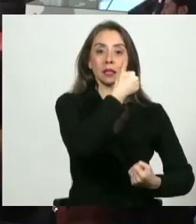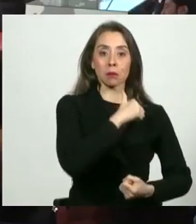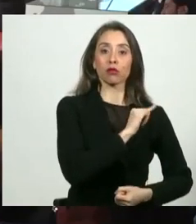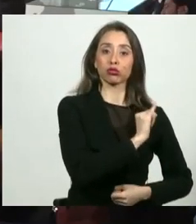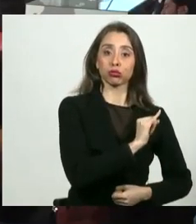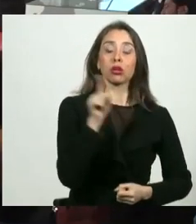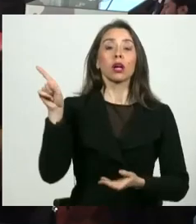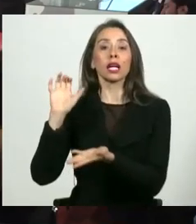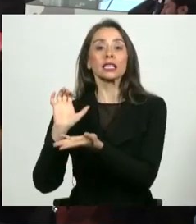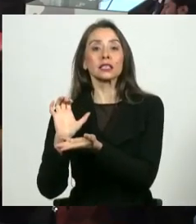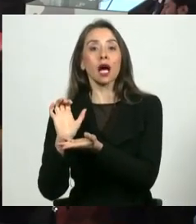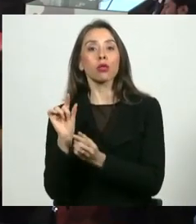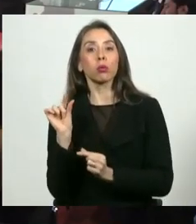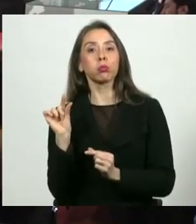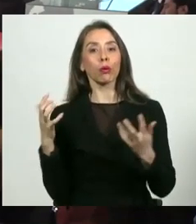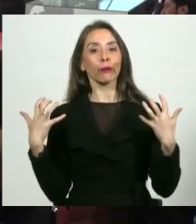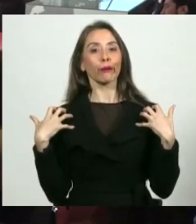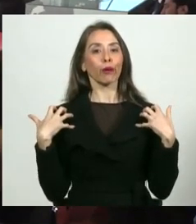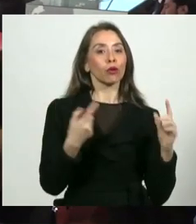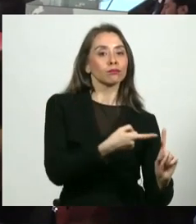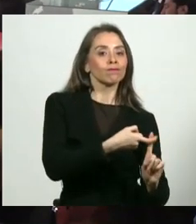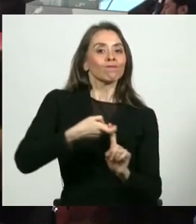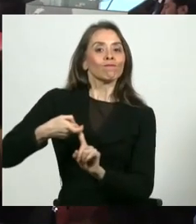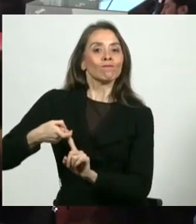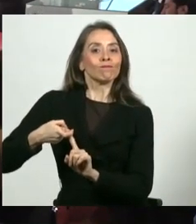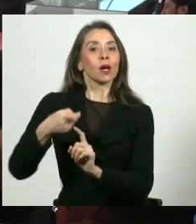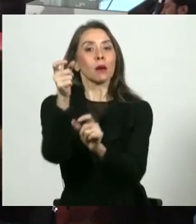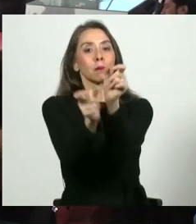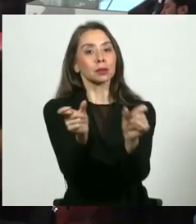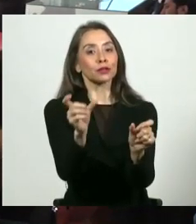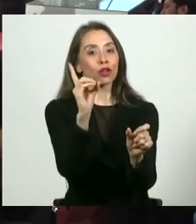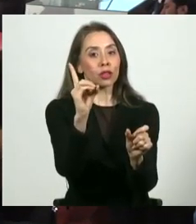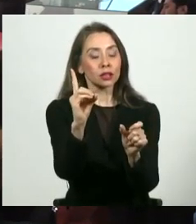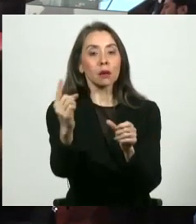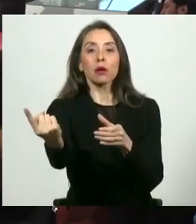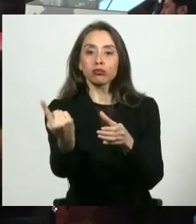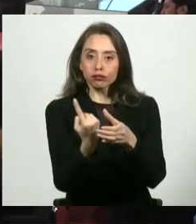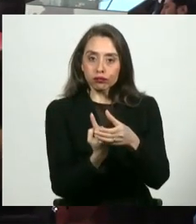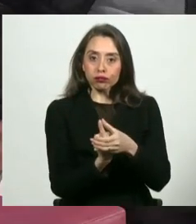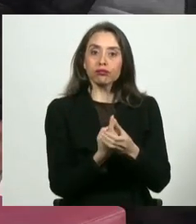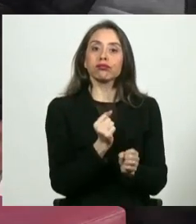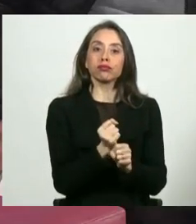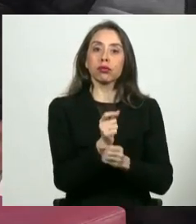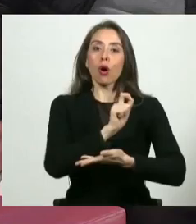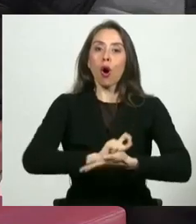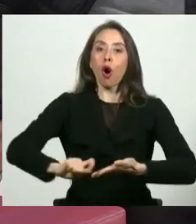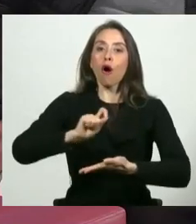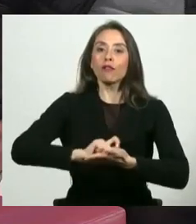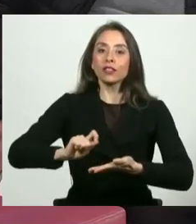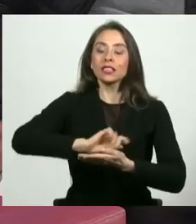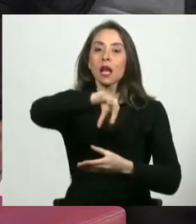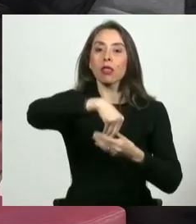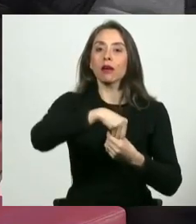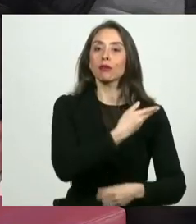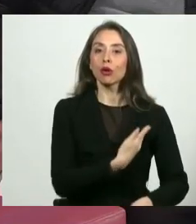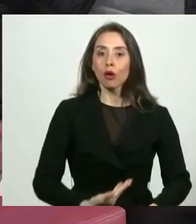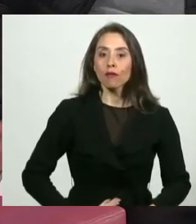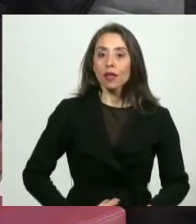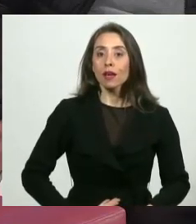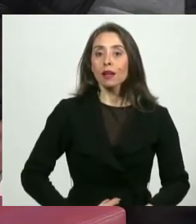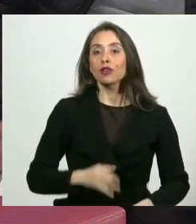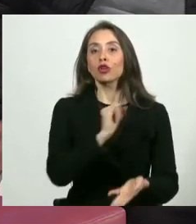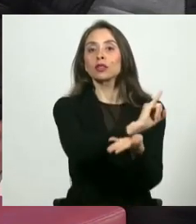y el Estado se ha hecho poco cargo de incorporar a las personas con discapacidad a las oficinas de gobierno y del Estado en